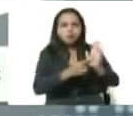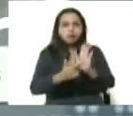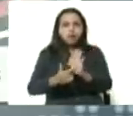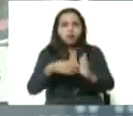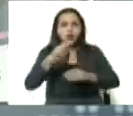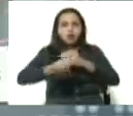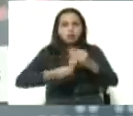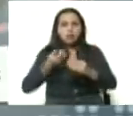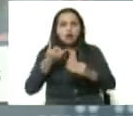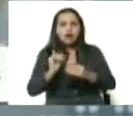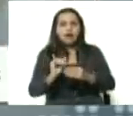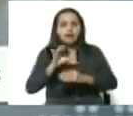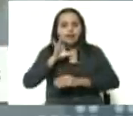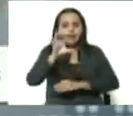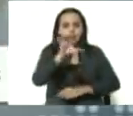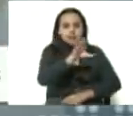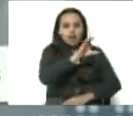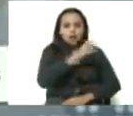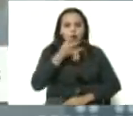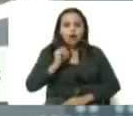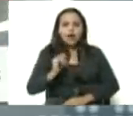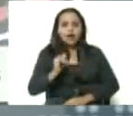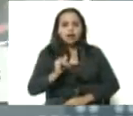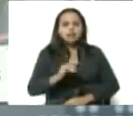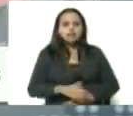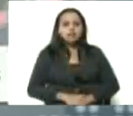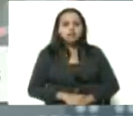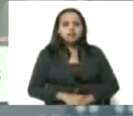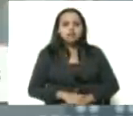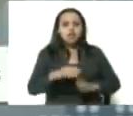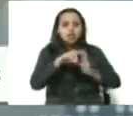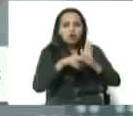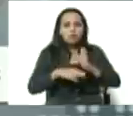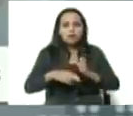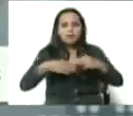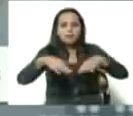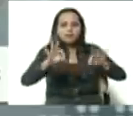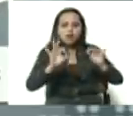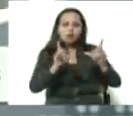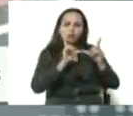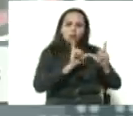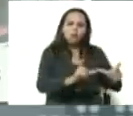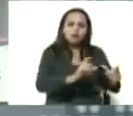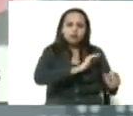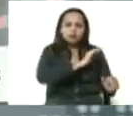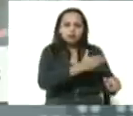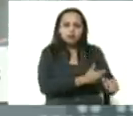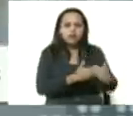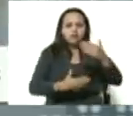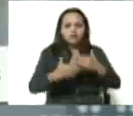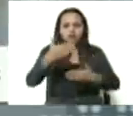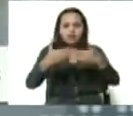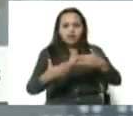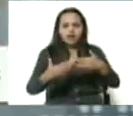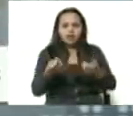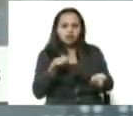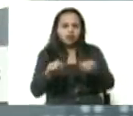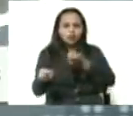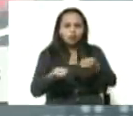de estados donde tenemos medidas especiales, cuarentena radical, barricadas de